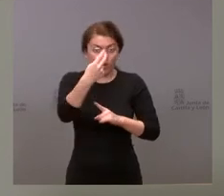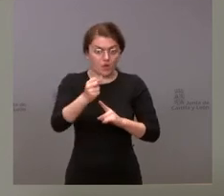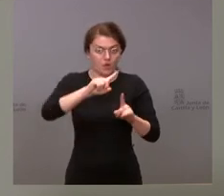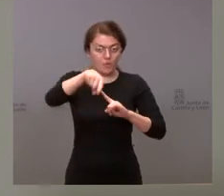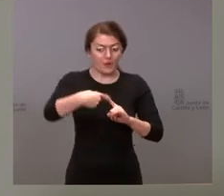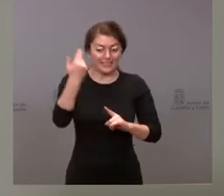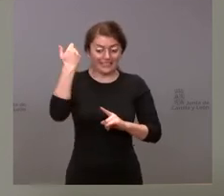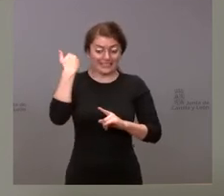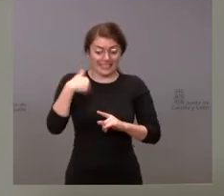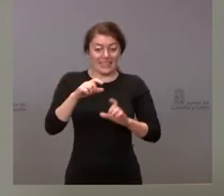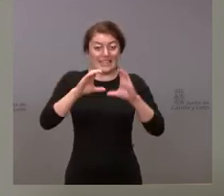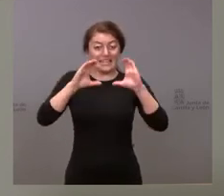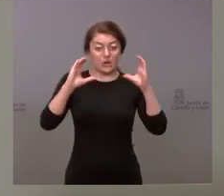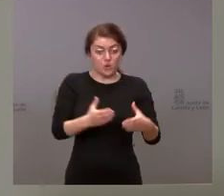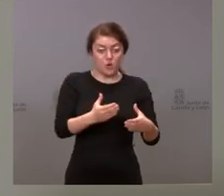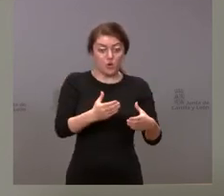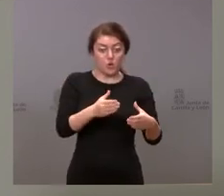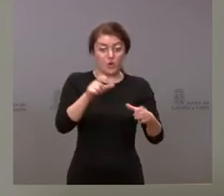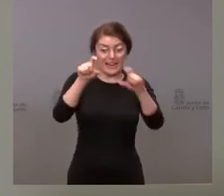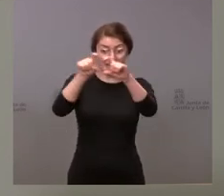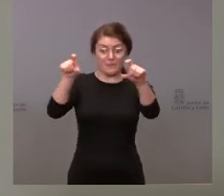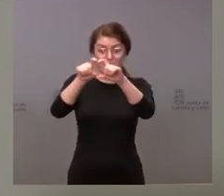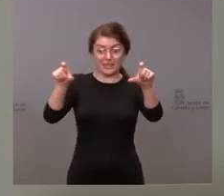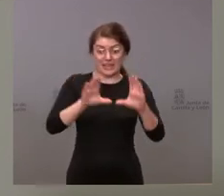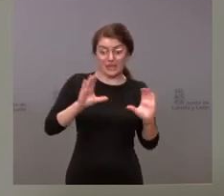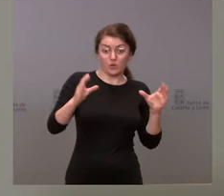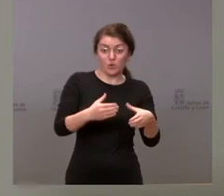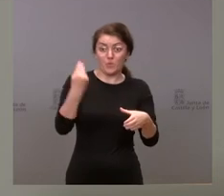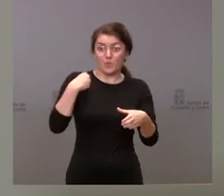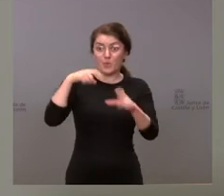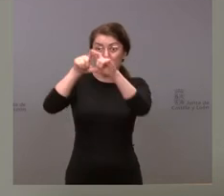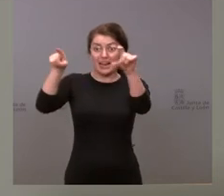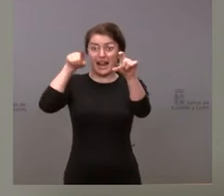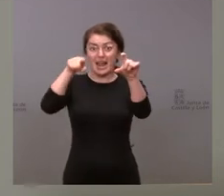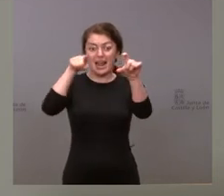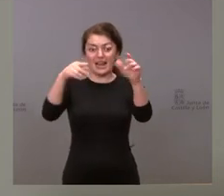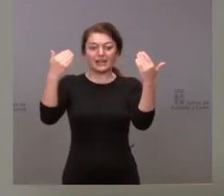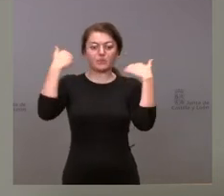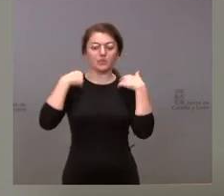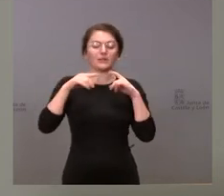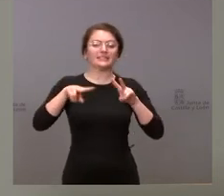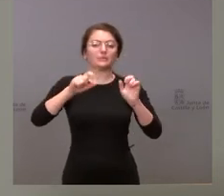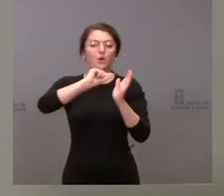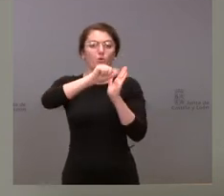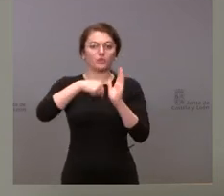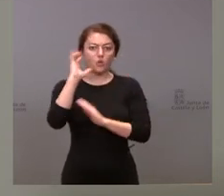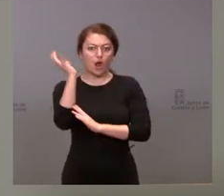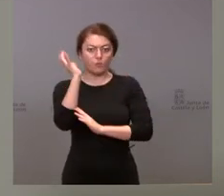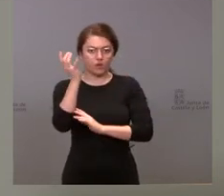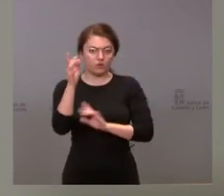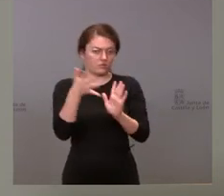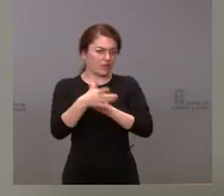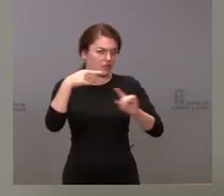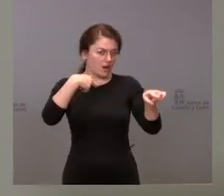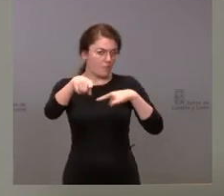con la empresa adjudicataria del contrato de ambulancias que ya viene de transporte sanitario que ya viene